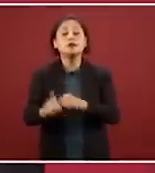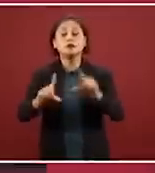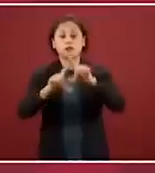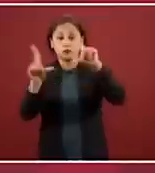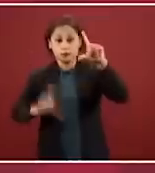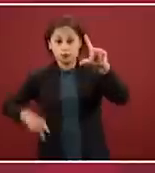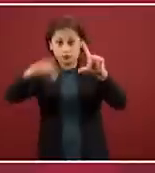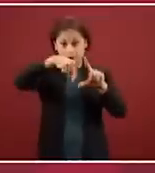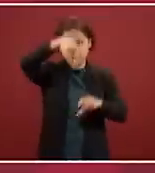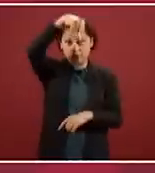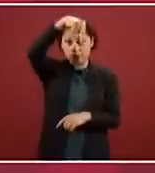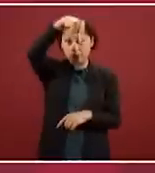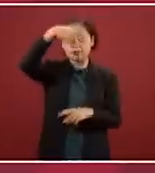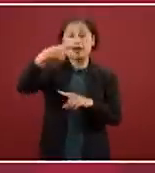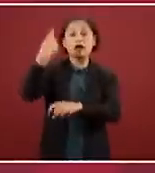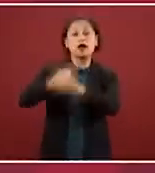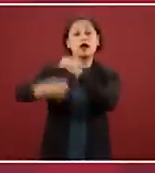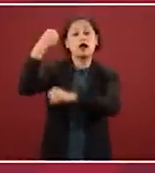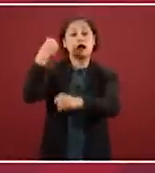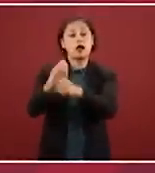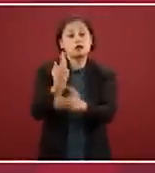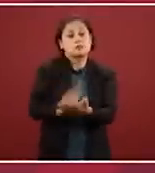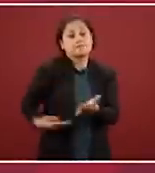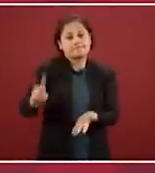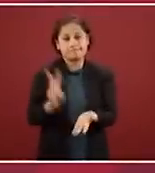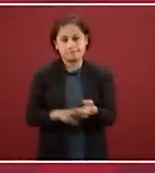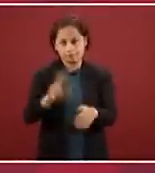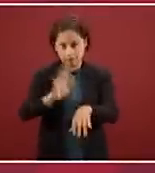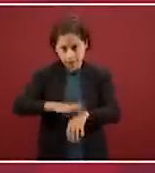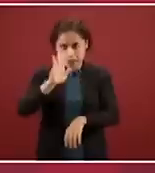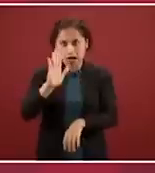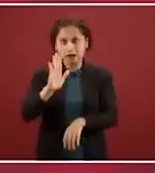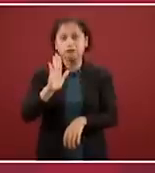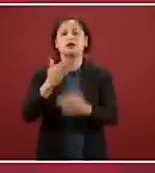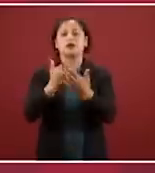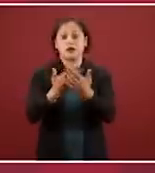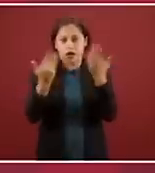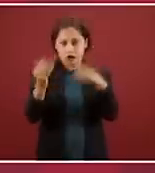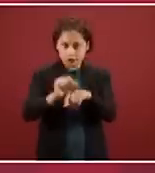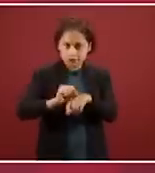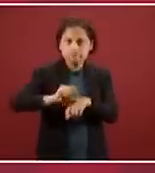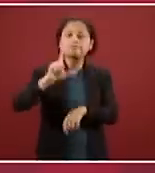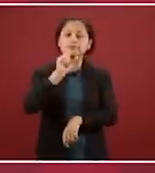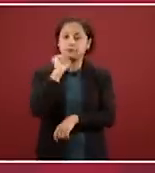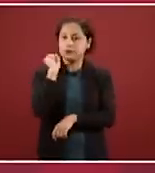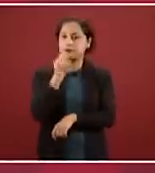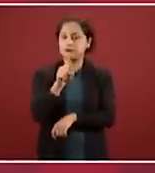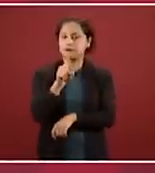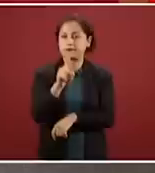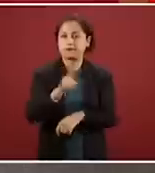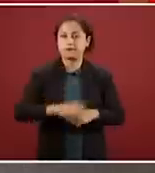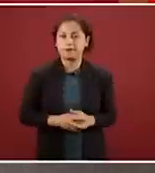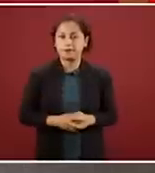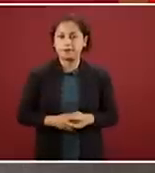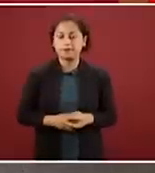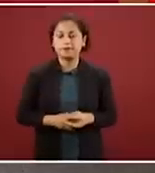el año pasado fue el doble y ahora hay un aumento también.